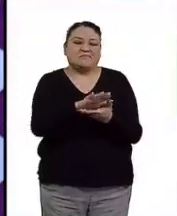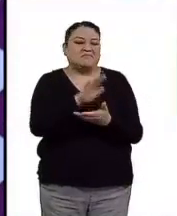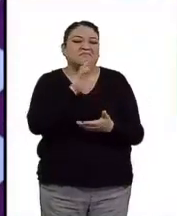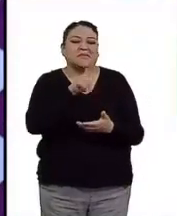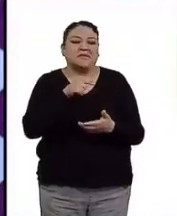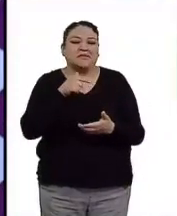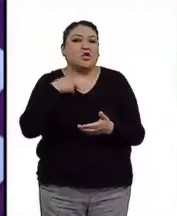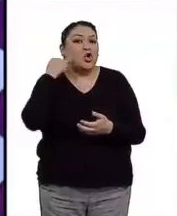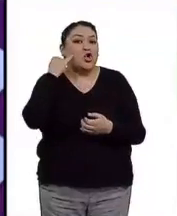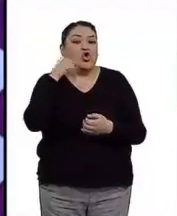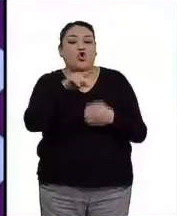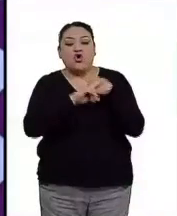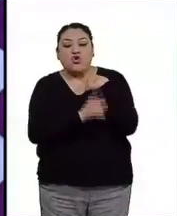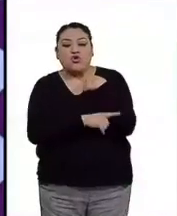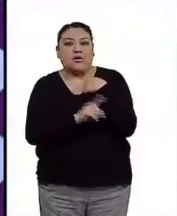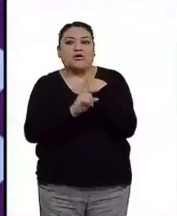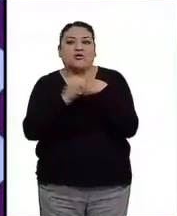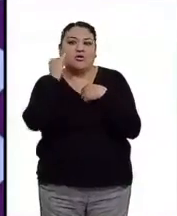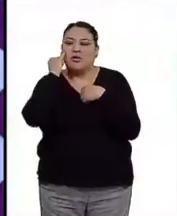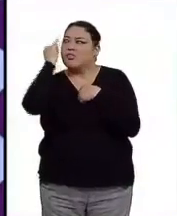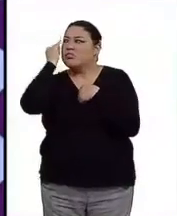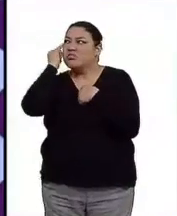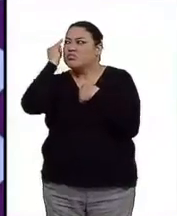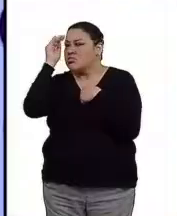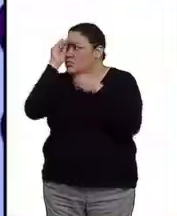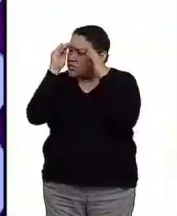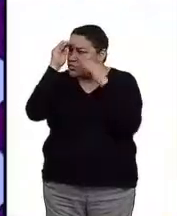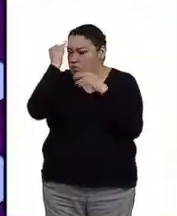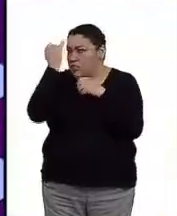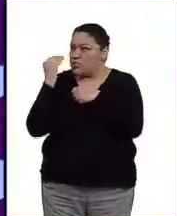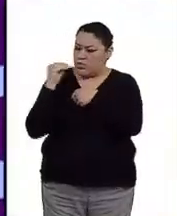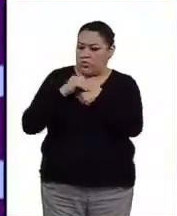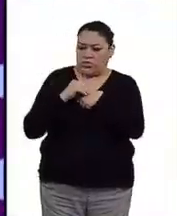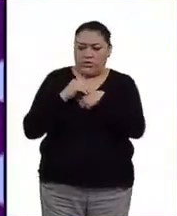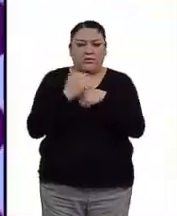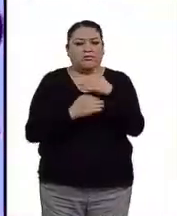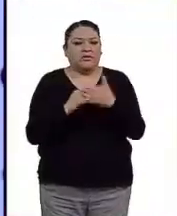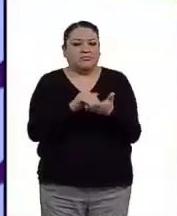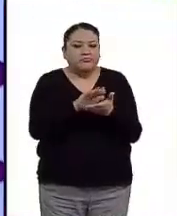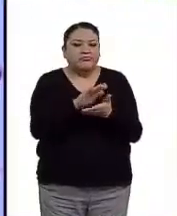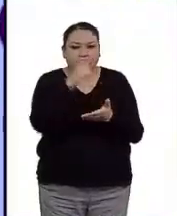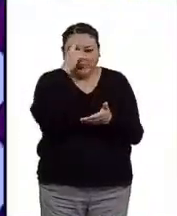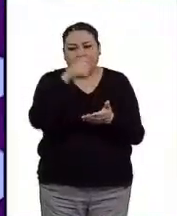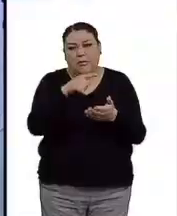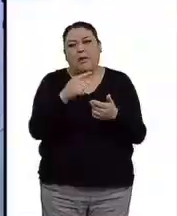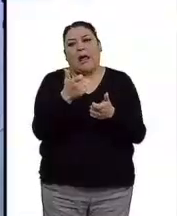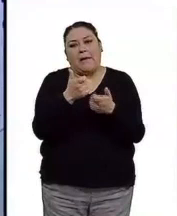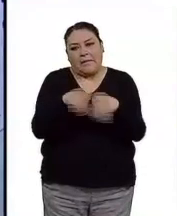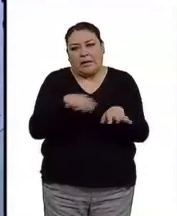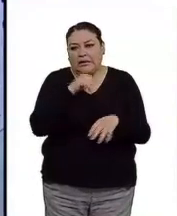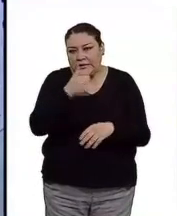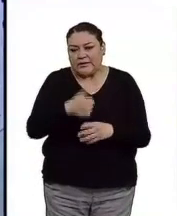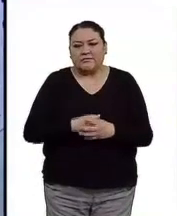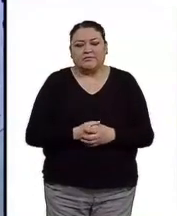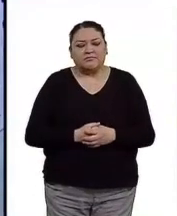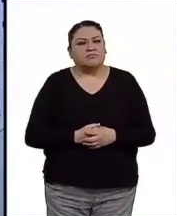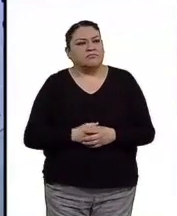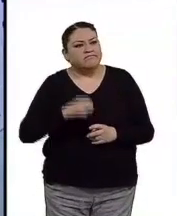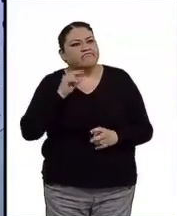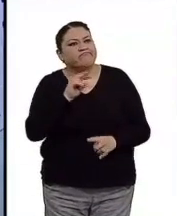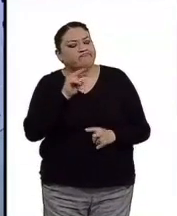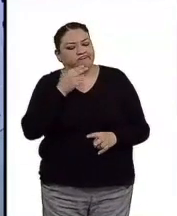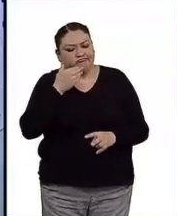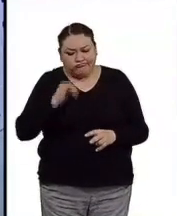algo, pero en esencia puede ser la causa. Bueno, y acabas de tocar muchos puntos muy importantes y sobre todo